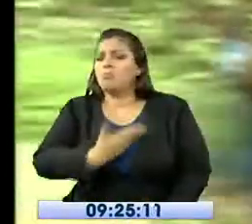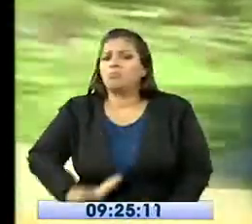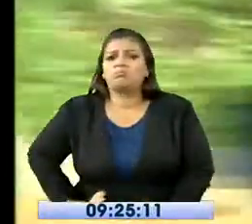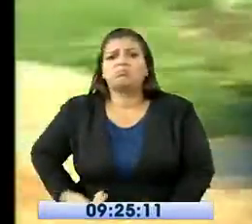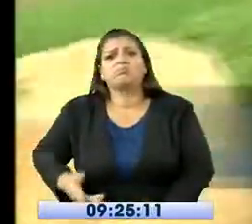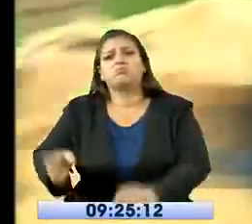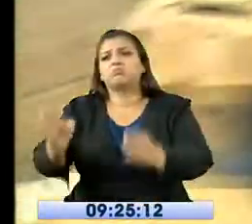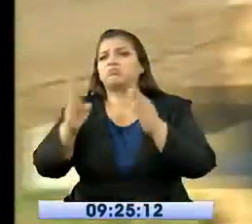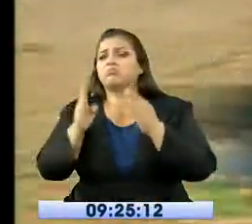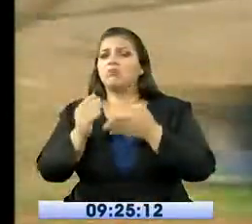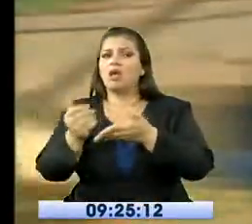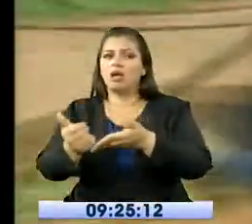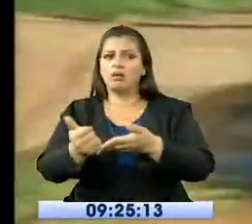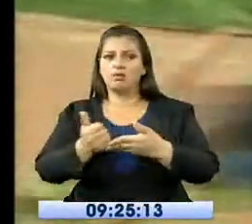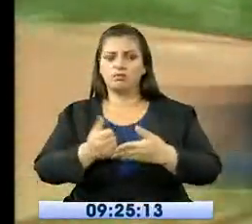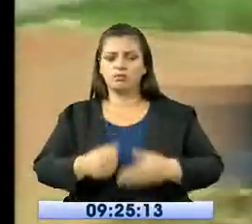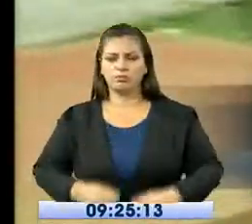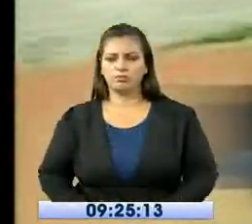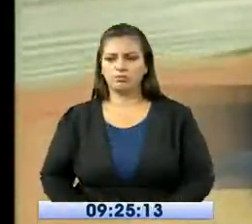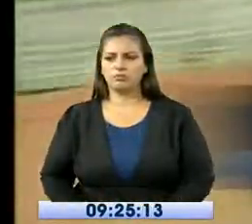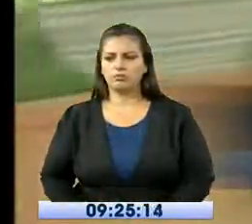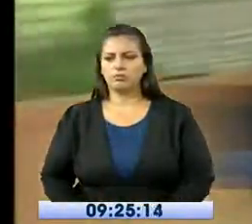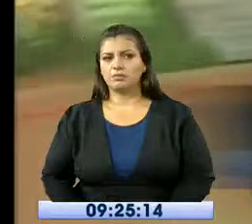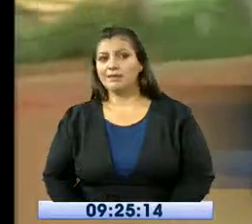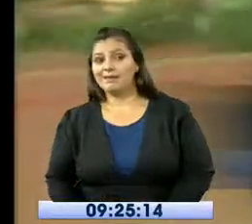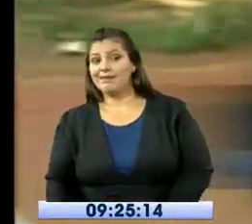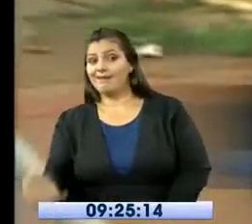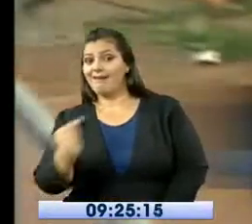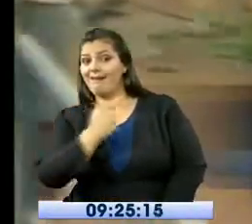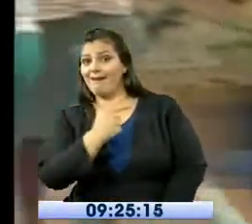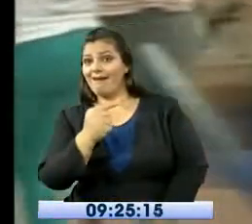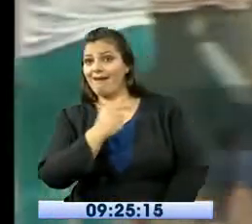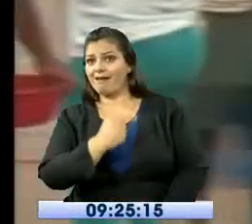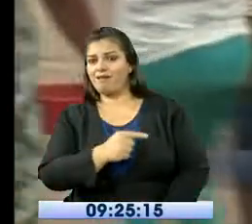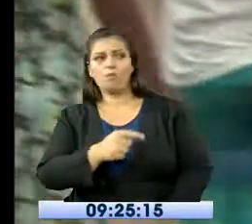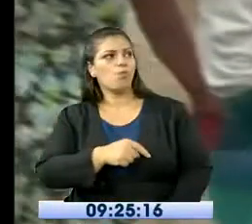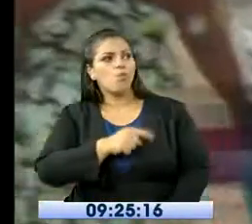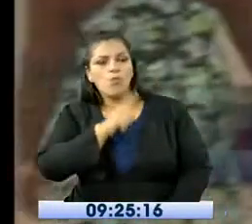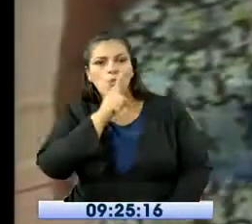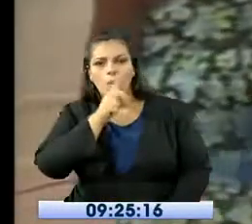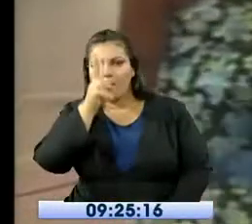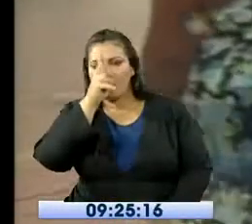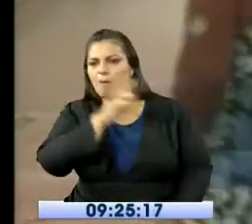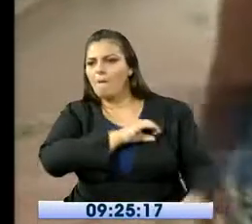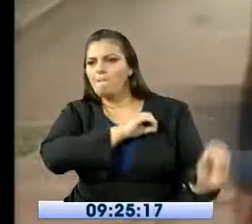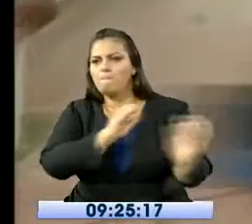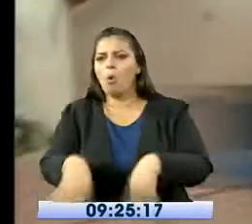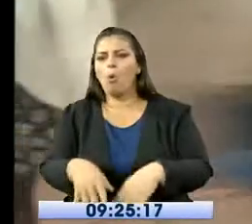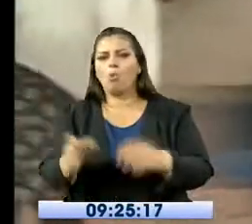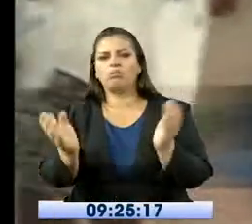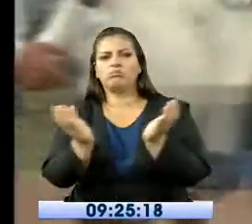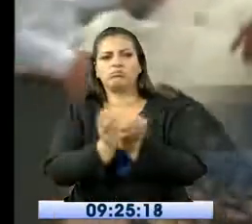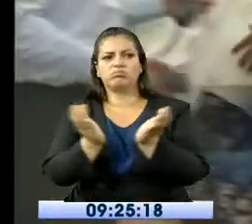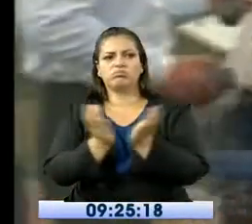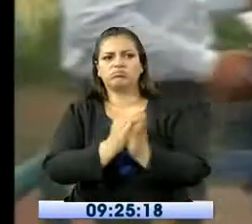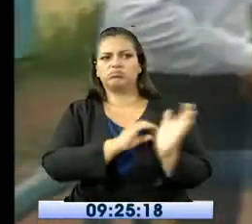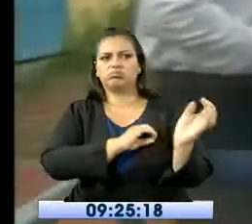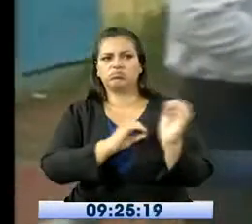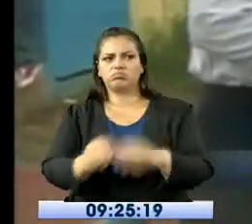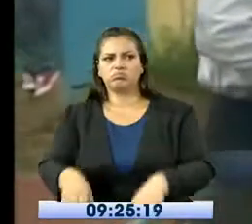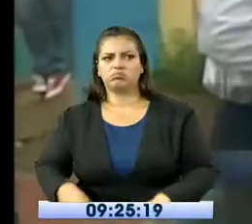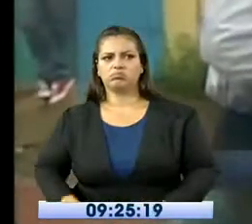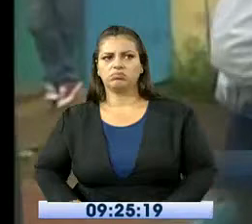¿De dónde vienen a lanzar esta basura? De allá. Esperan que pase el carro y vienen y rugen y la botan aquí. ¿La botan aquí en la zanja o